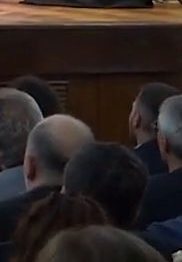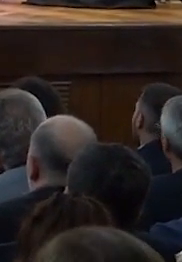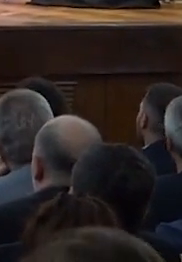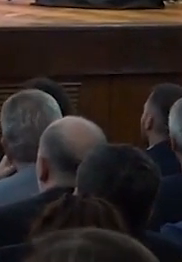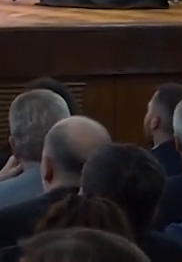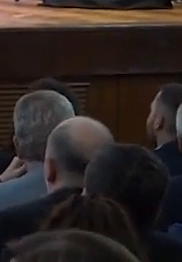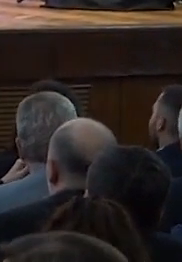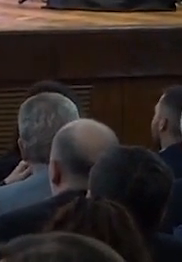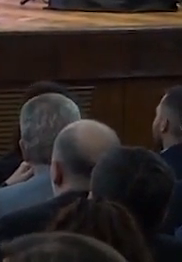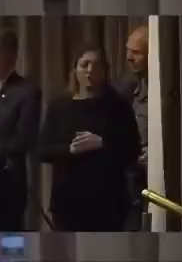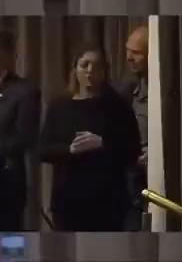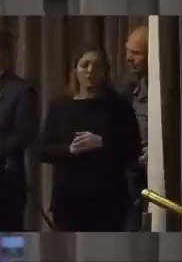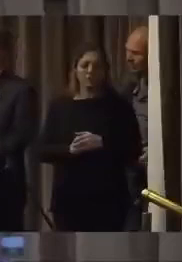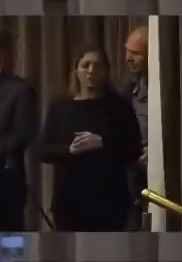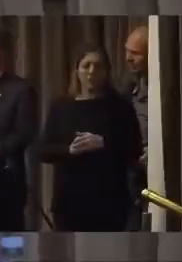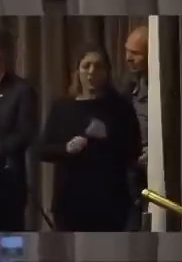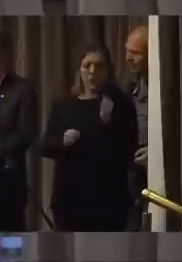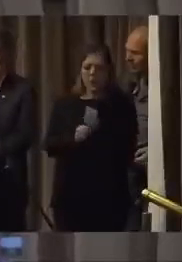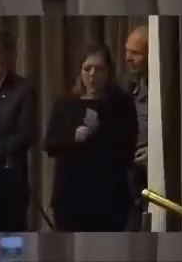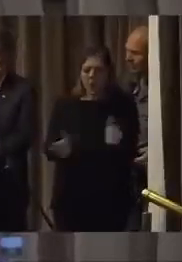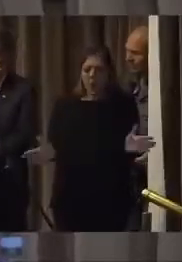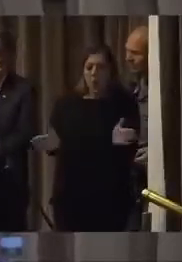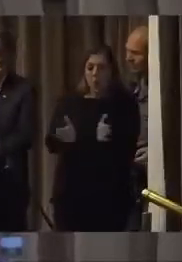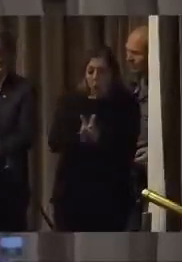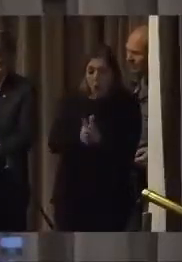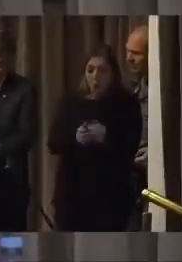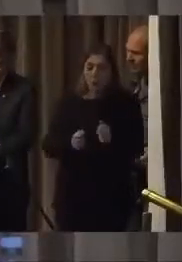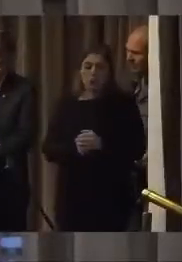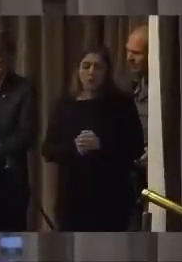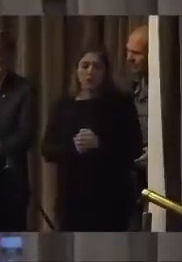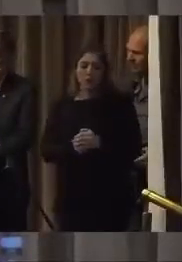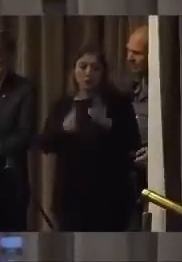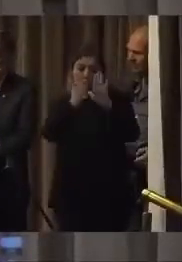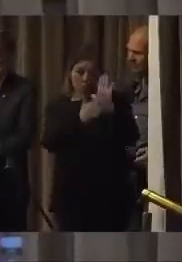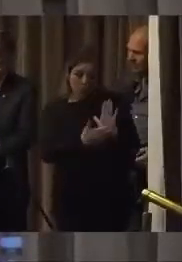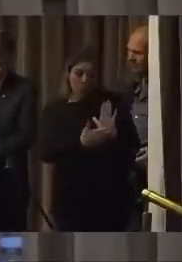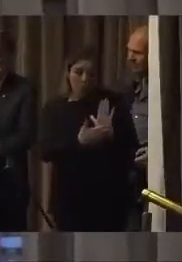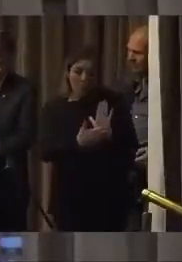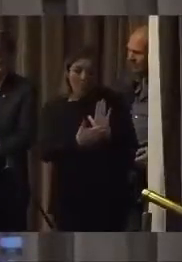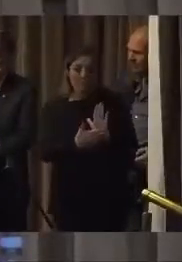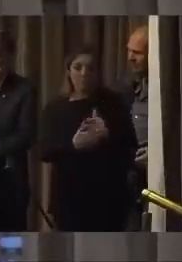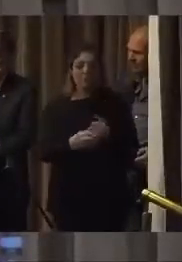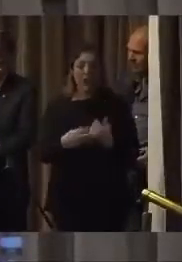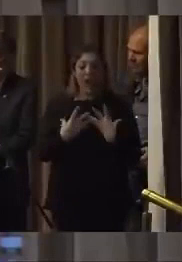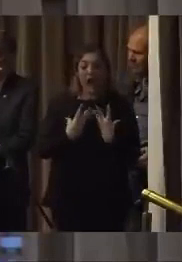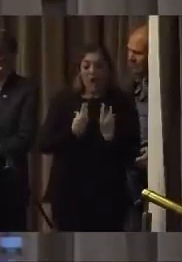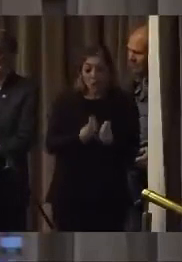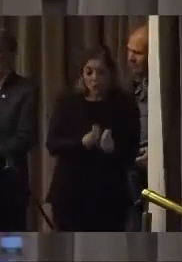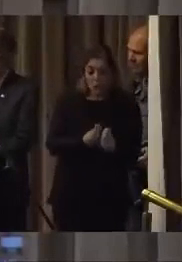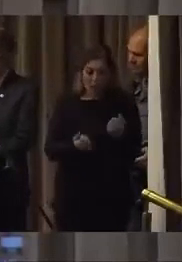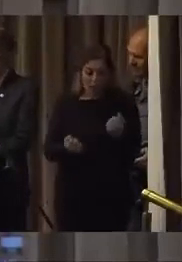urbana. Trabajando en conjunto, vamos a proponer un plan de movilidad integral que